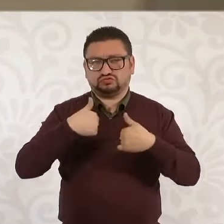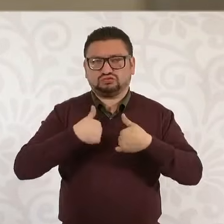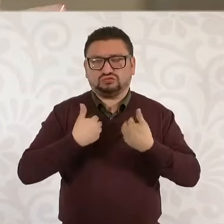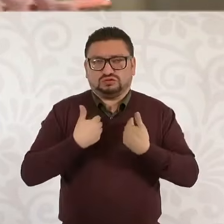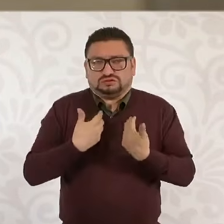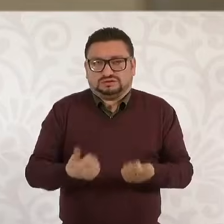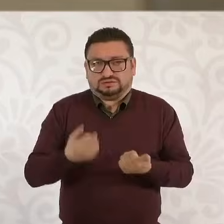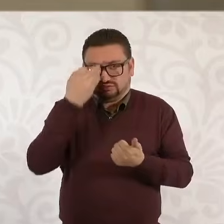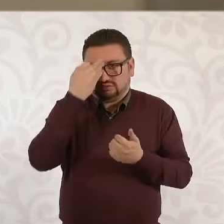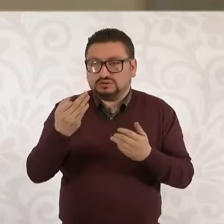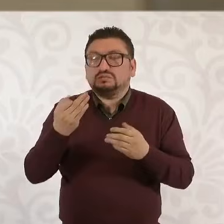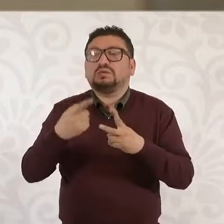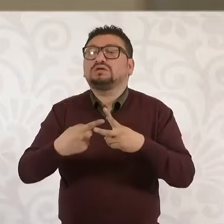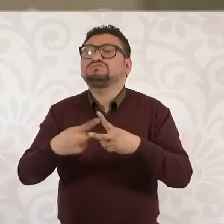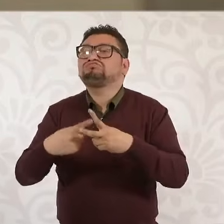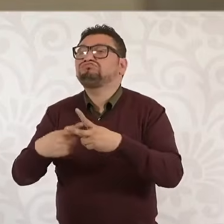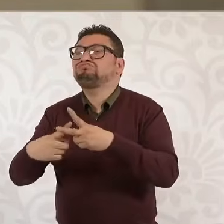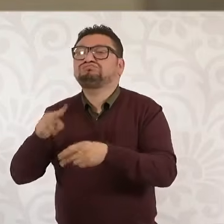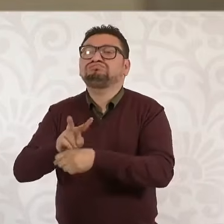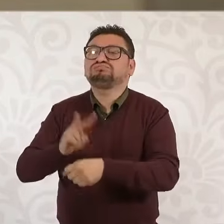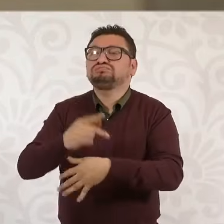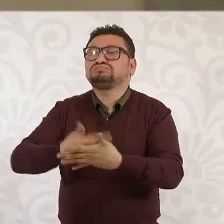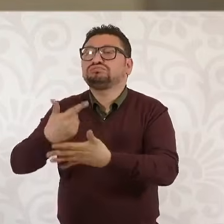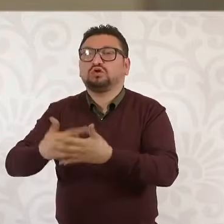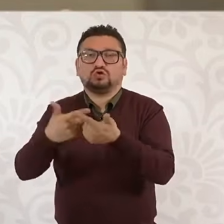que tarda para auditar un partido y que regrese